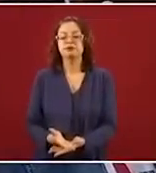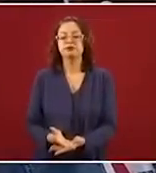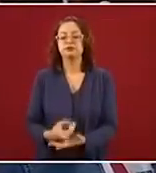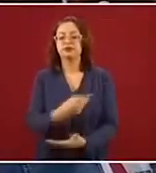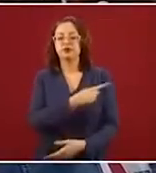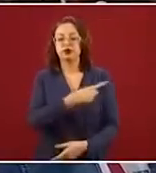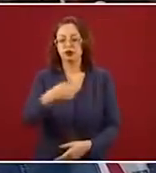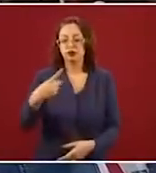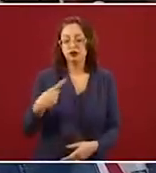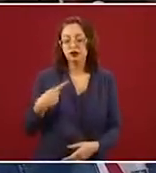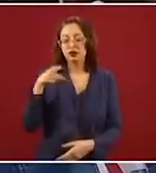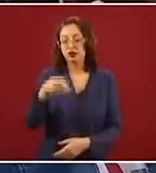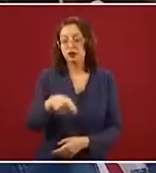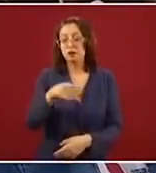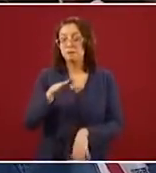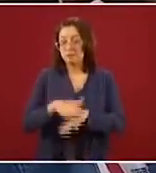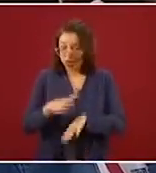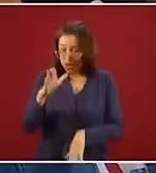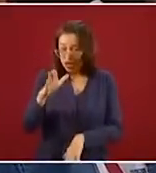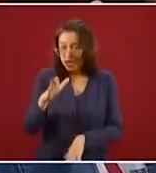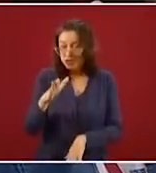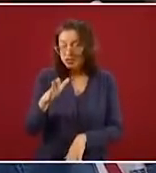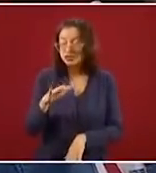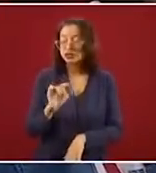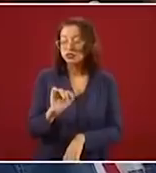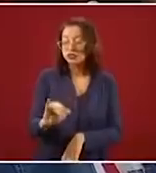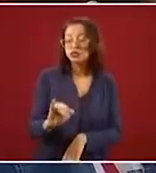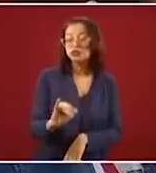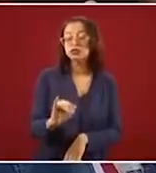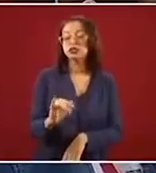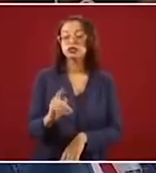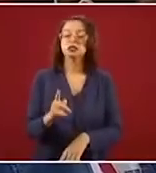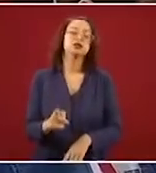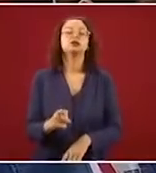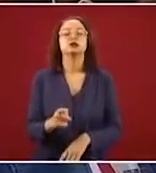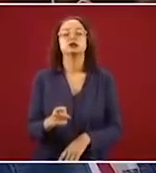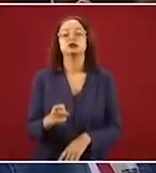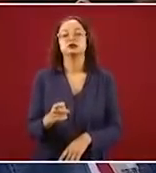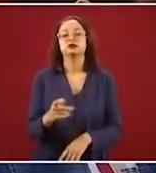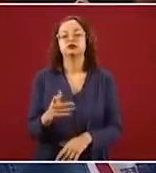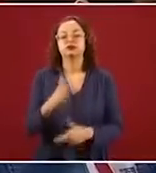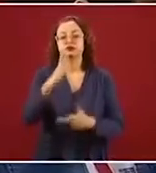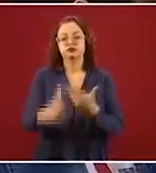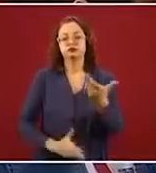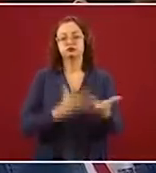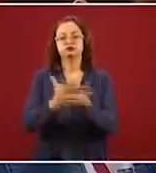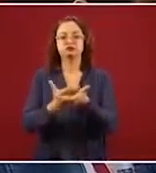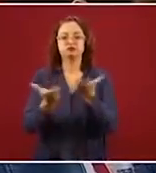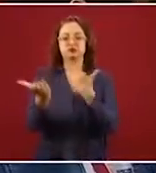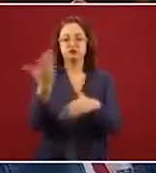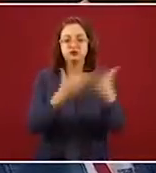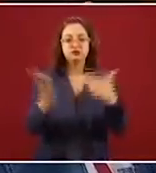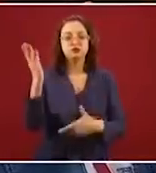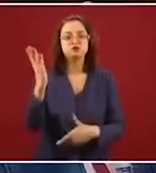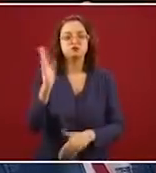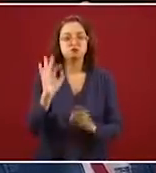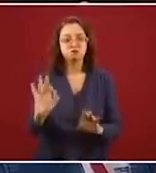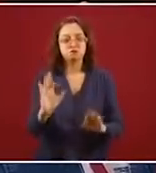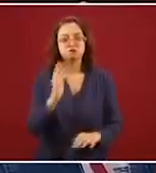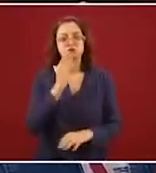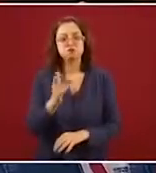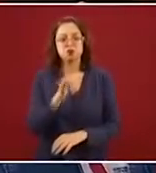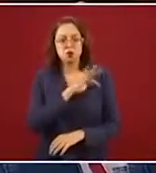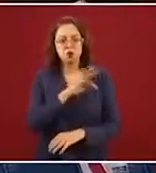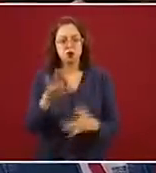la deuda de la petrolera? ¿Y en qué? Y tuvo gran éxito esta colocación, entonces me gustaría ver si